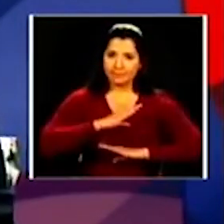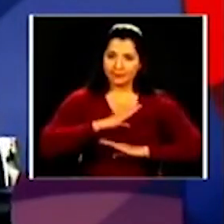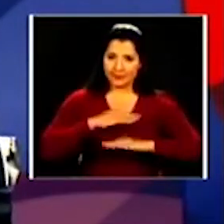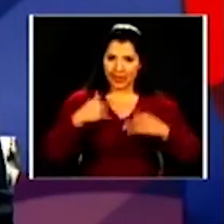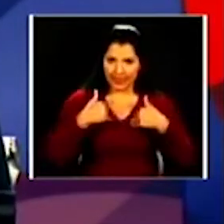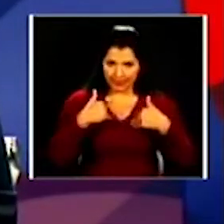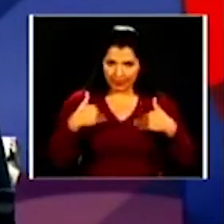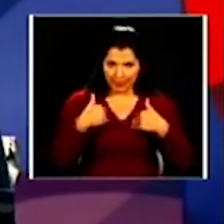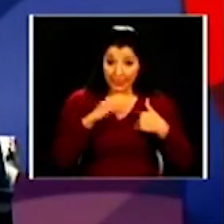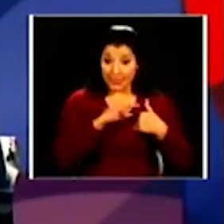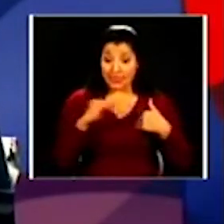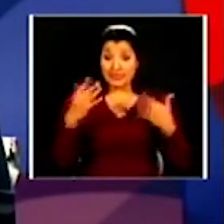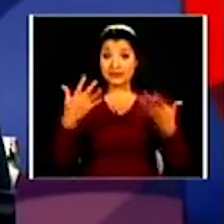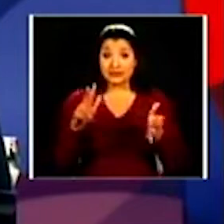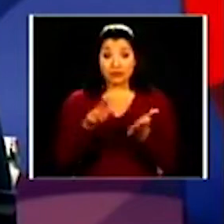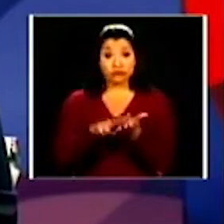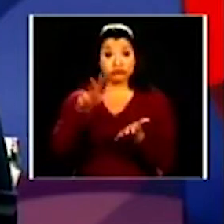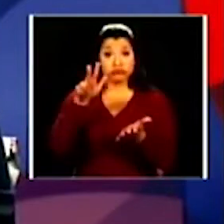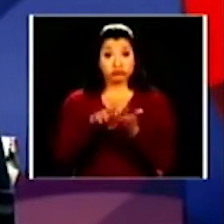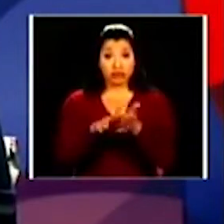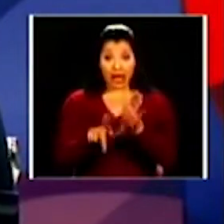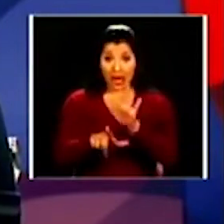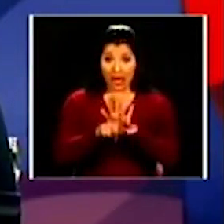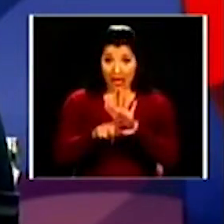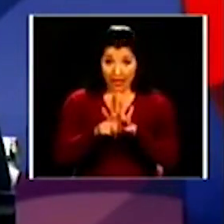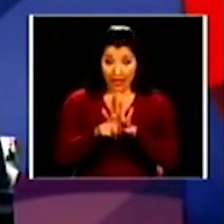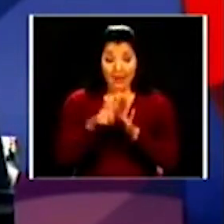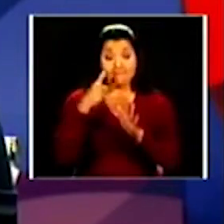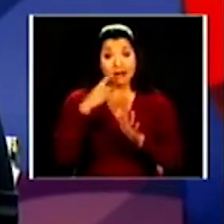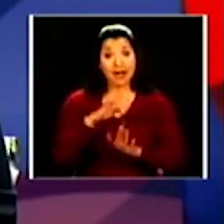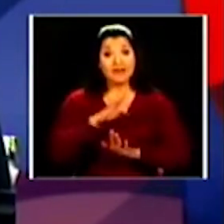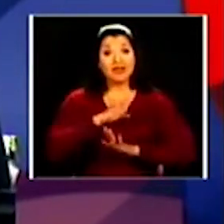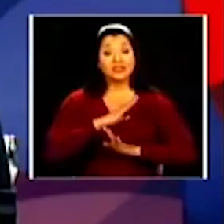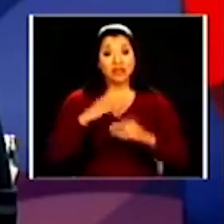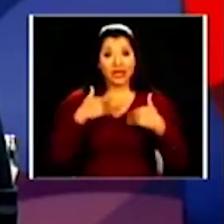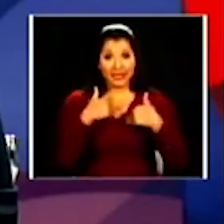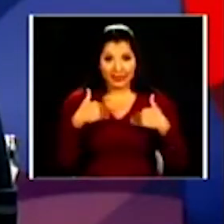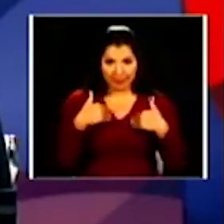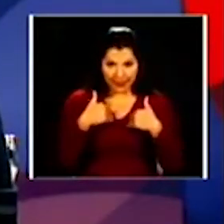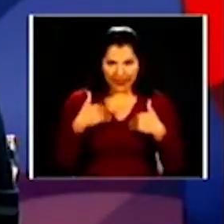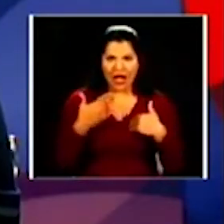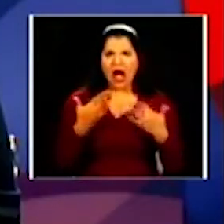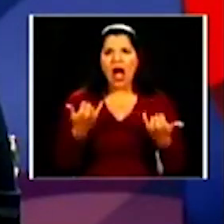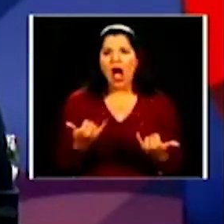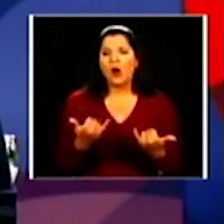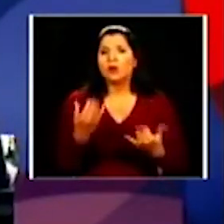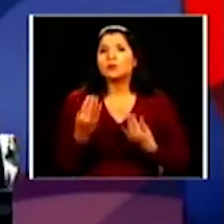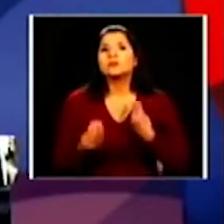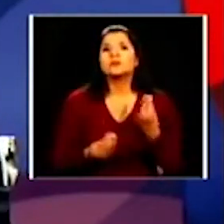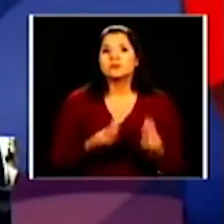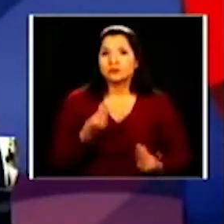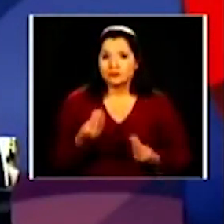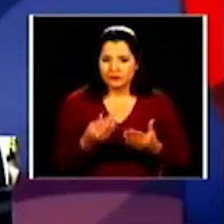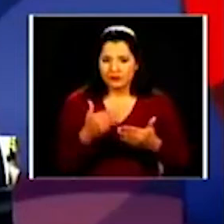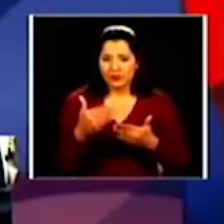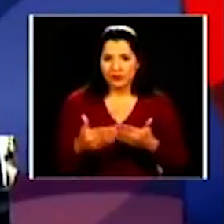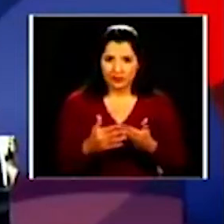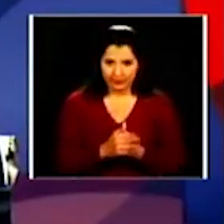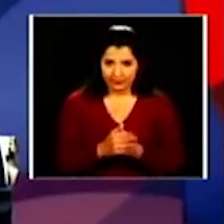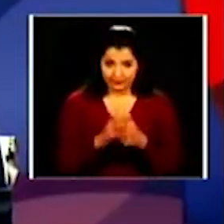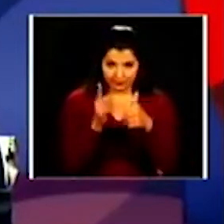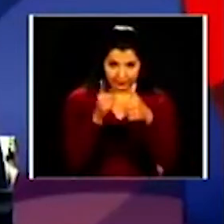hay aprobada una ley en materia de bienestar animal. ¿Qué es lo que corresponde y qué es lo que sigue? Uno, se